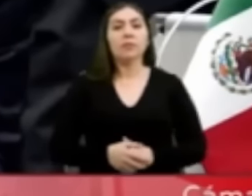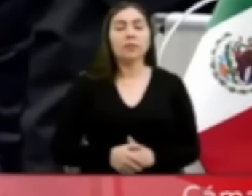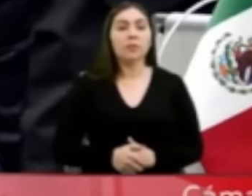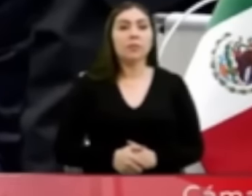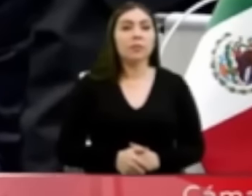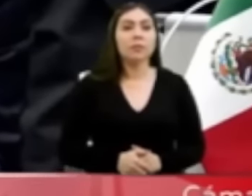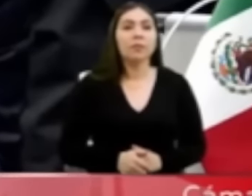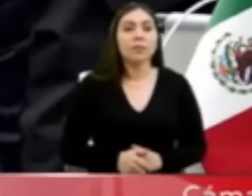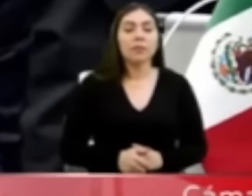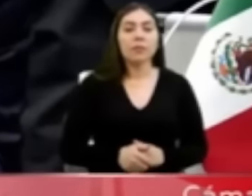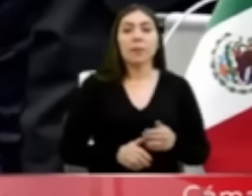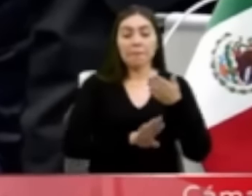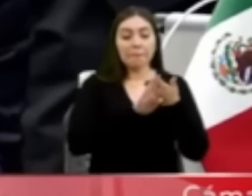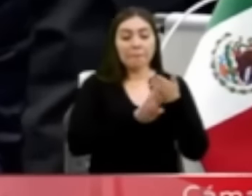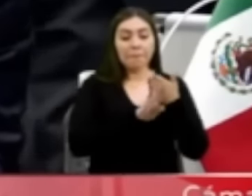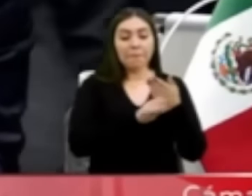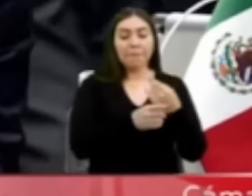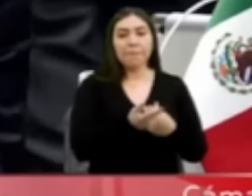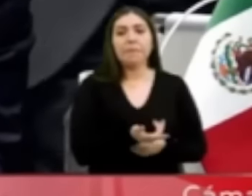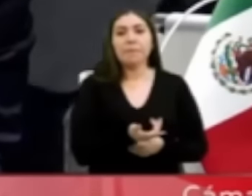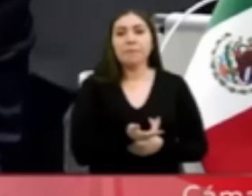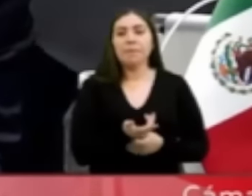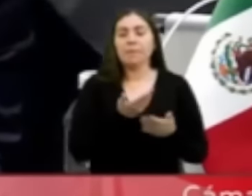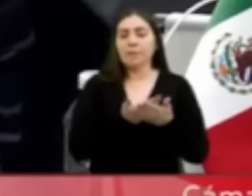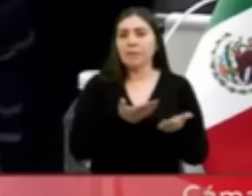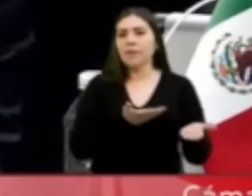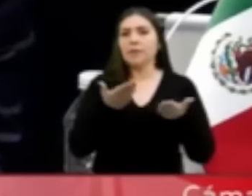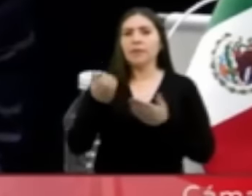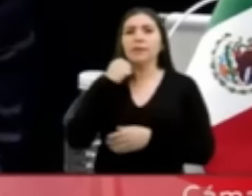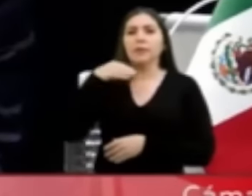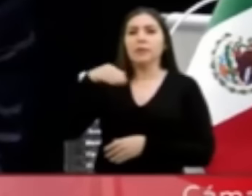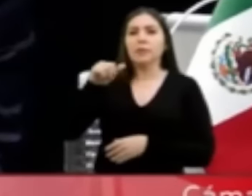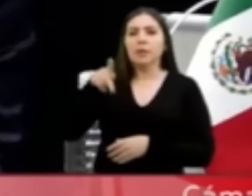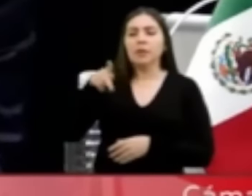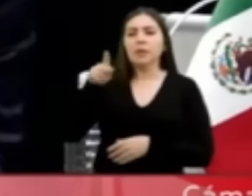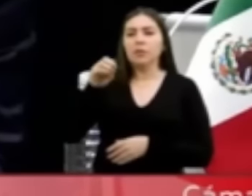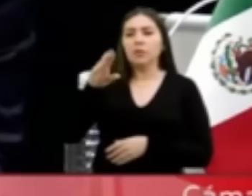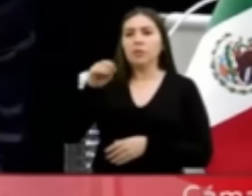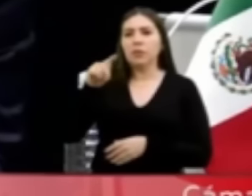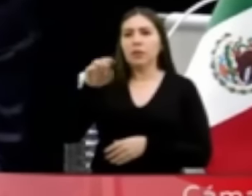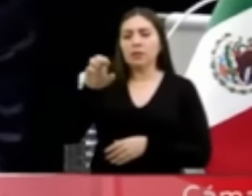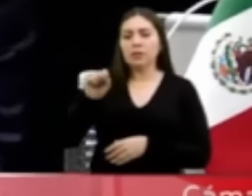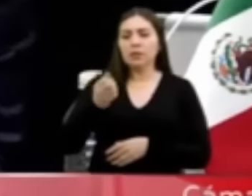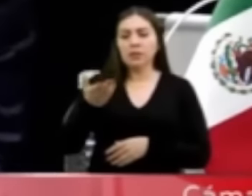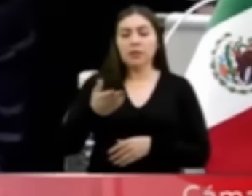Tiene la palabra por alusiones el senador Marco Cortés. No hay este